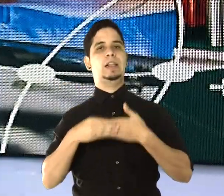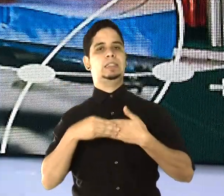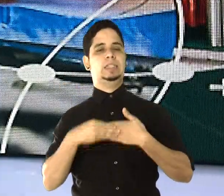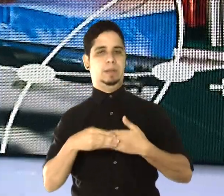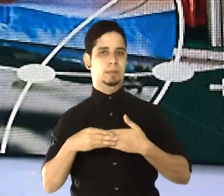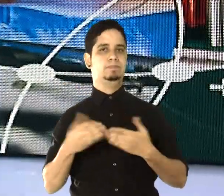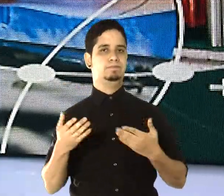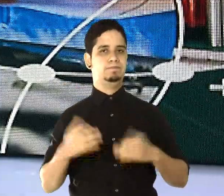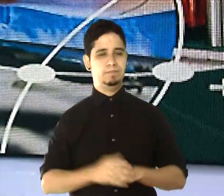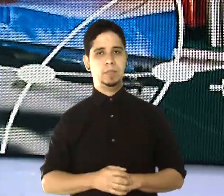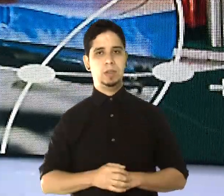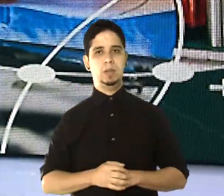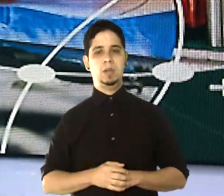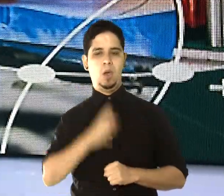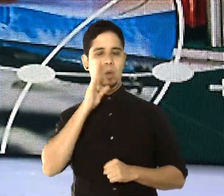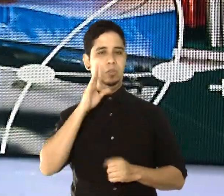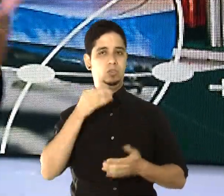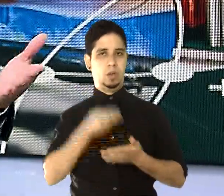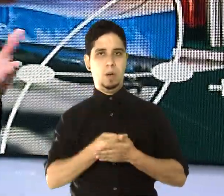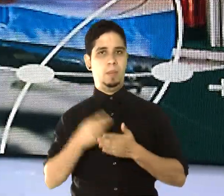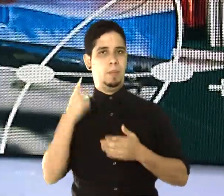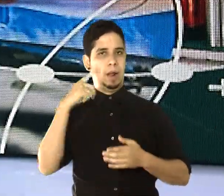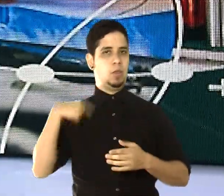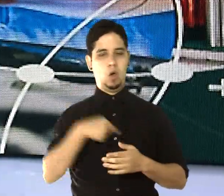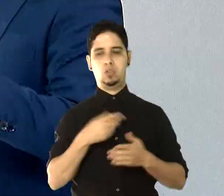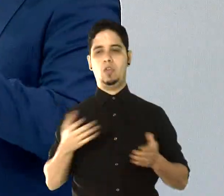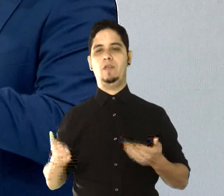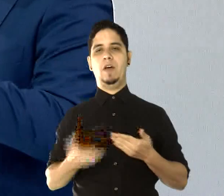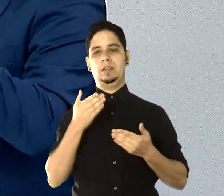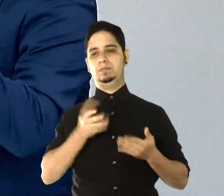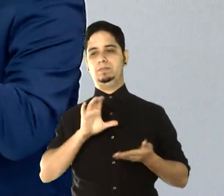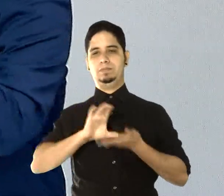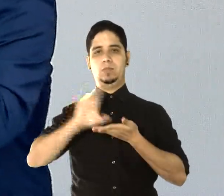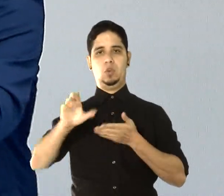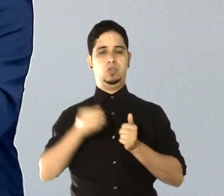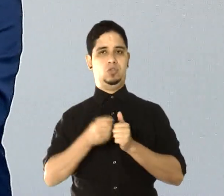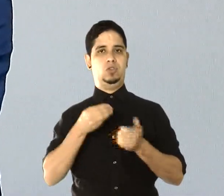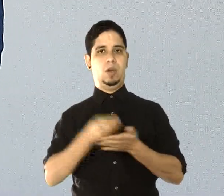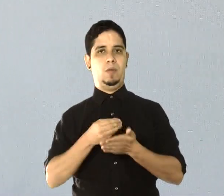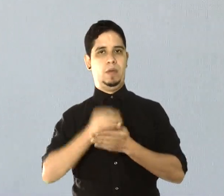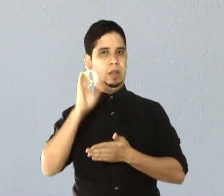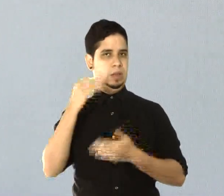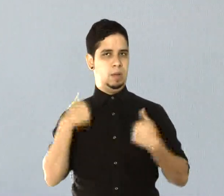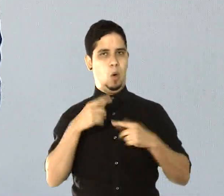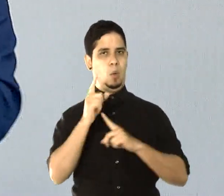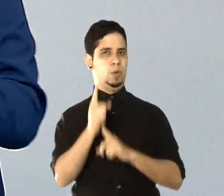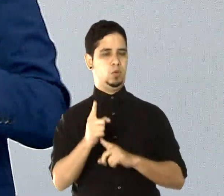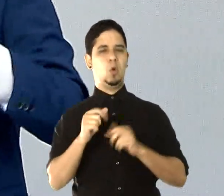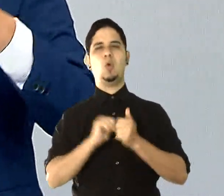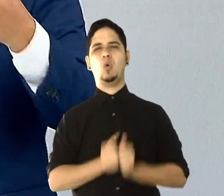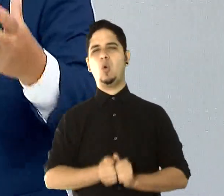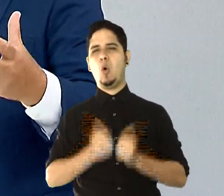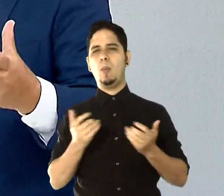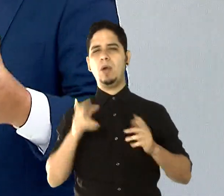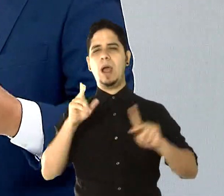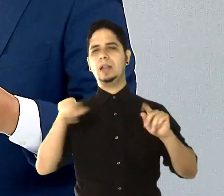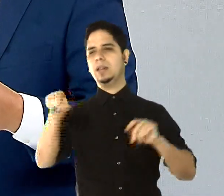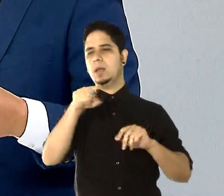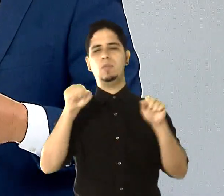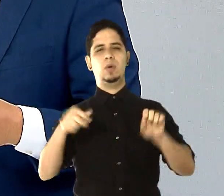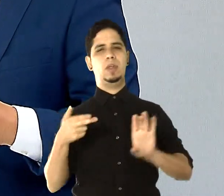a las obras de los municipios para nosotros reembolsarle con dinero federal. Finalmente nos queda un solo minuto. ¿Cómo el pueblo puede ser